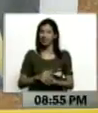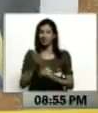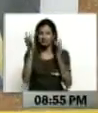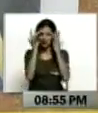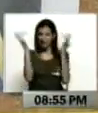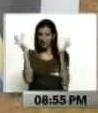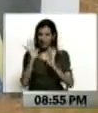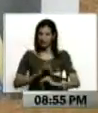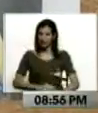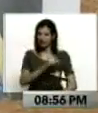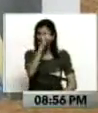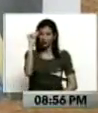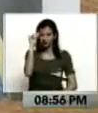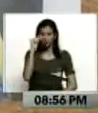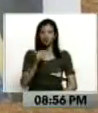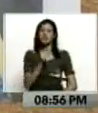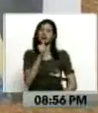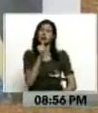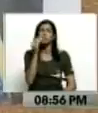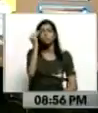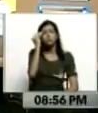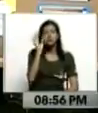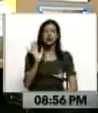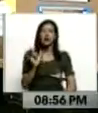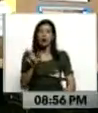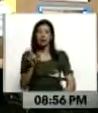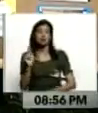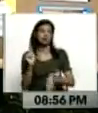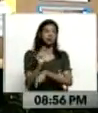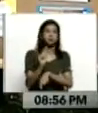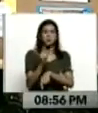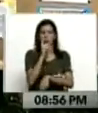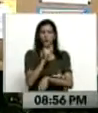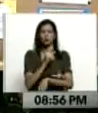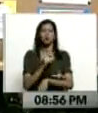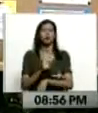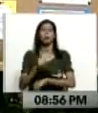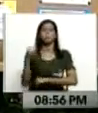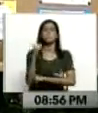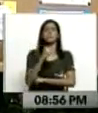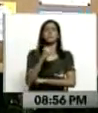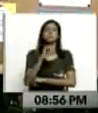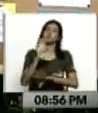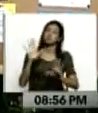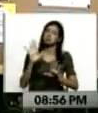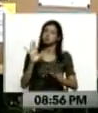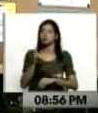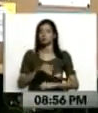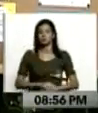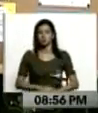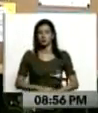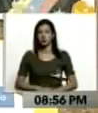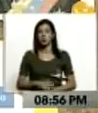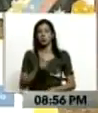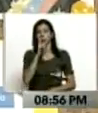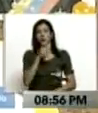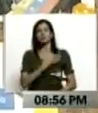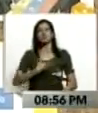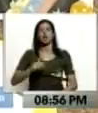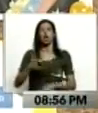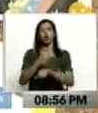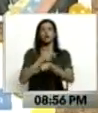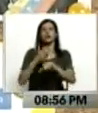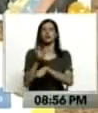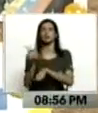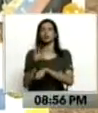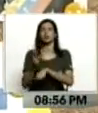coco Claro porque aquí vale decir que fue primero el huevo la gallina ellos declararon de sacato Nicolás no fue maduro insiste en gobernar en